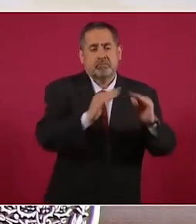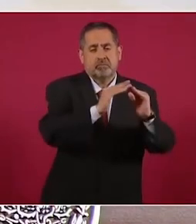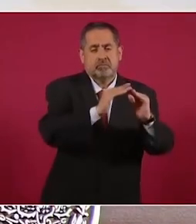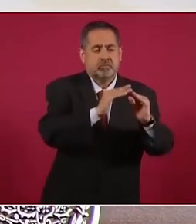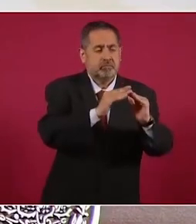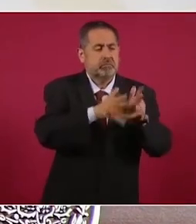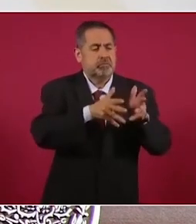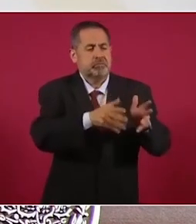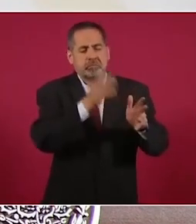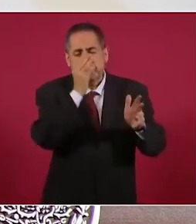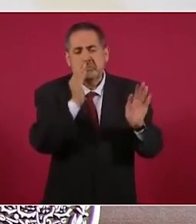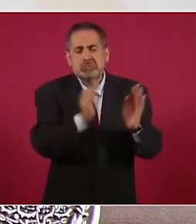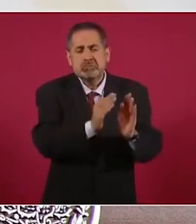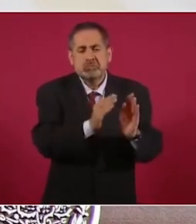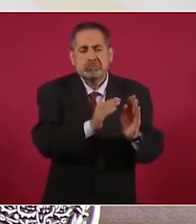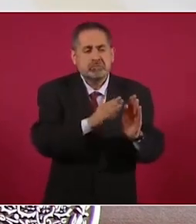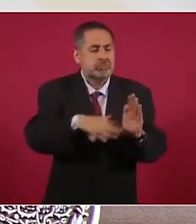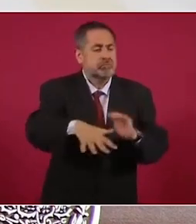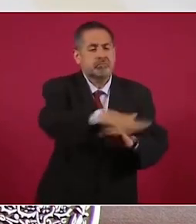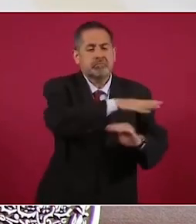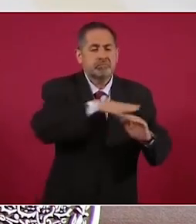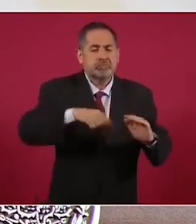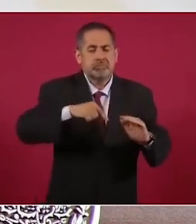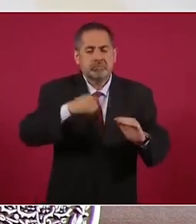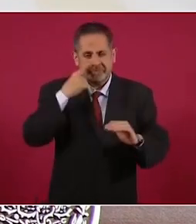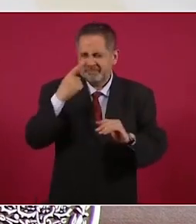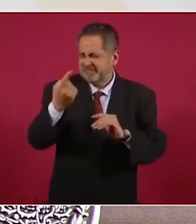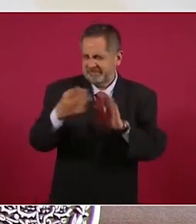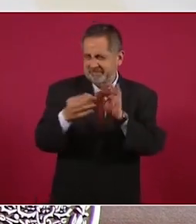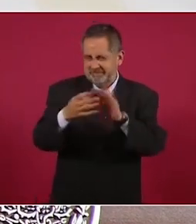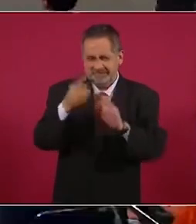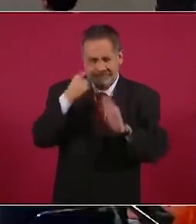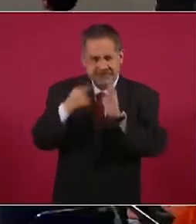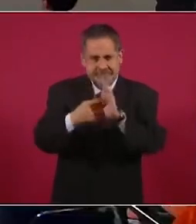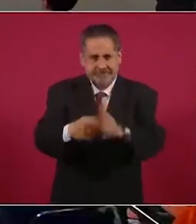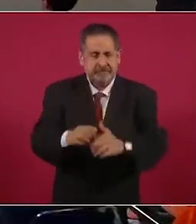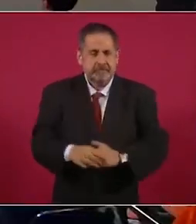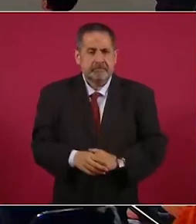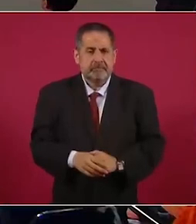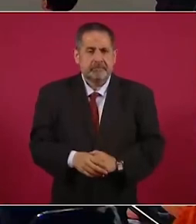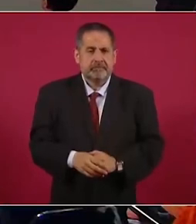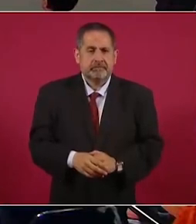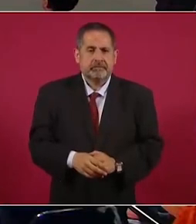hay cerca de ahí. A ver si ahorita lo pongo.